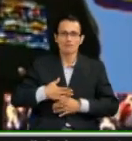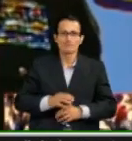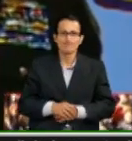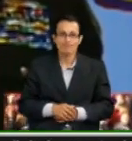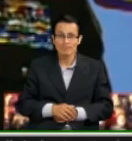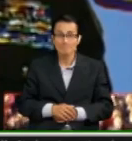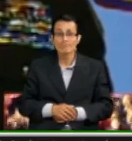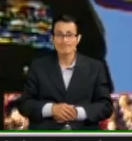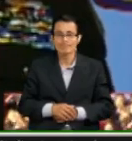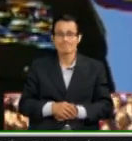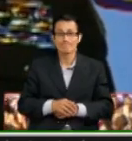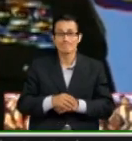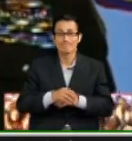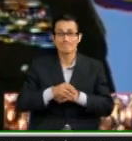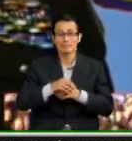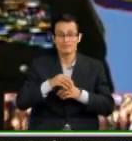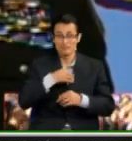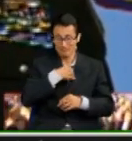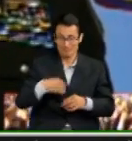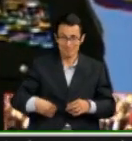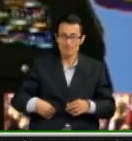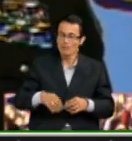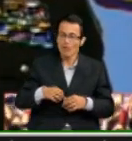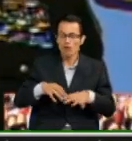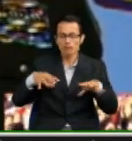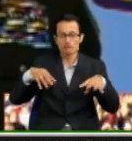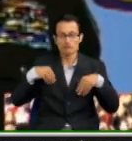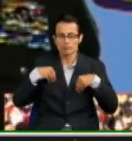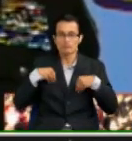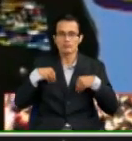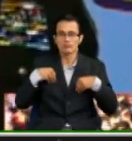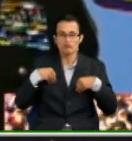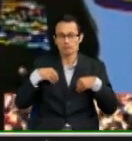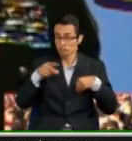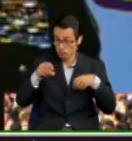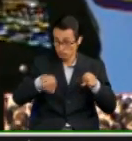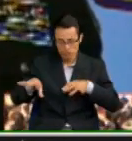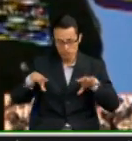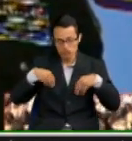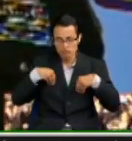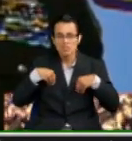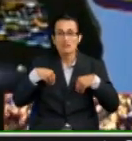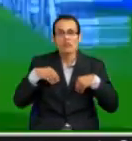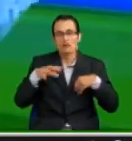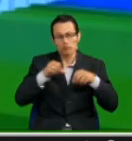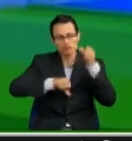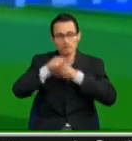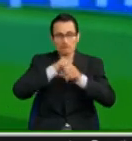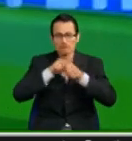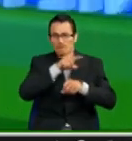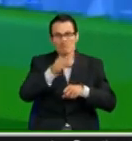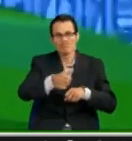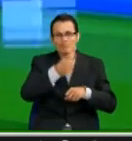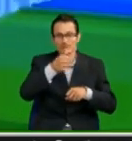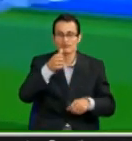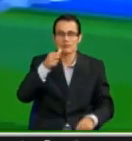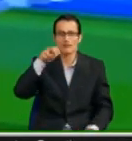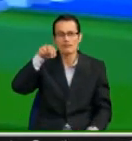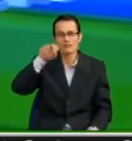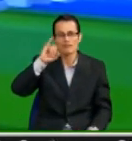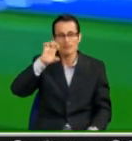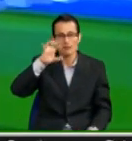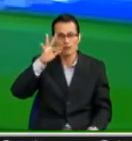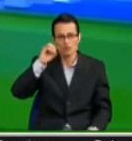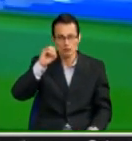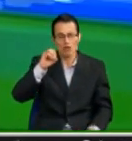la renuncia del general Palomino y anunció que ahora será el general Jorge Hernando Nieto quien entrará en su reemplazo. Pues hace pocos